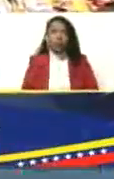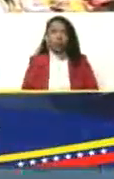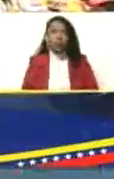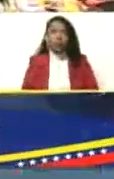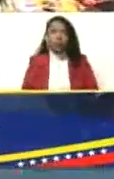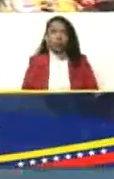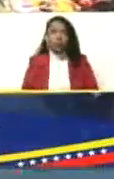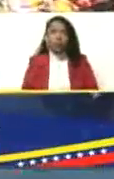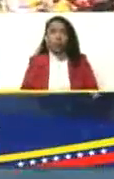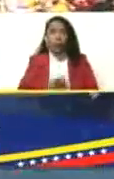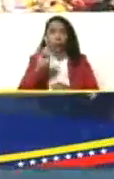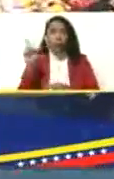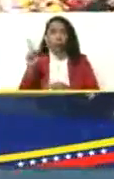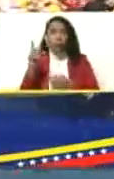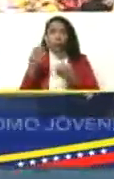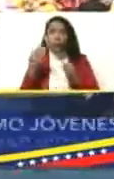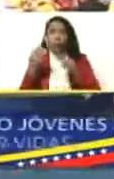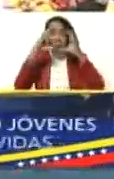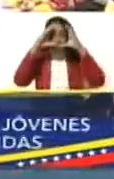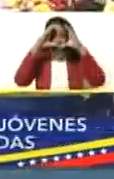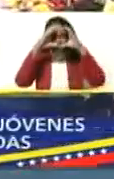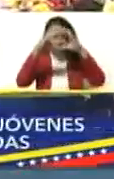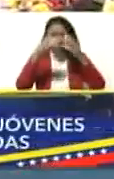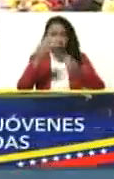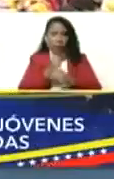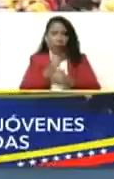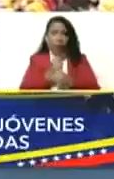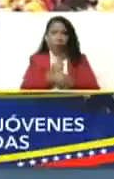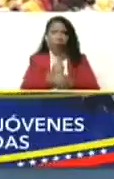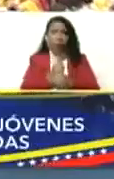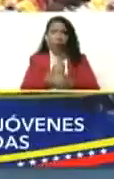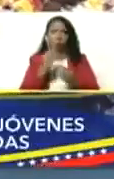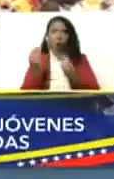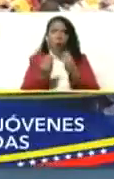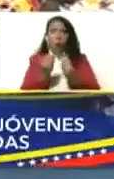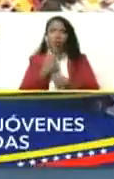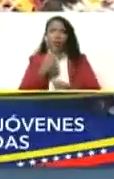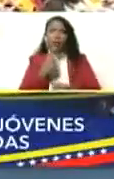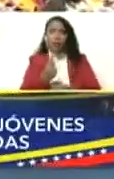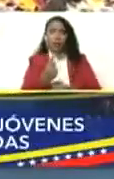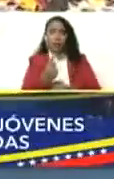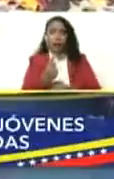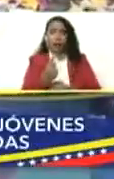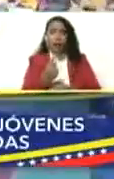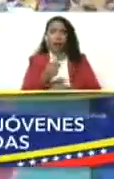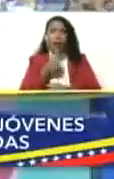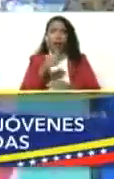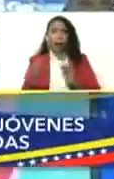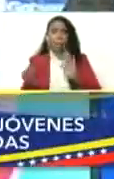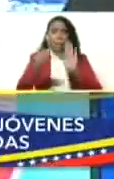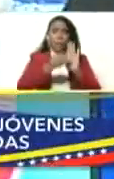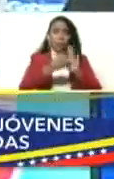Es un apostolado que, como le decía a quienes les impuse su medalla y le entregué su